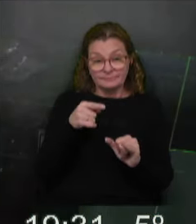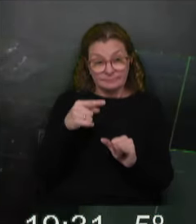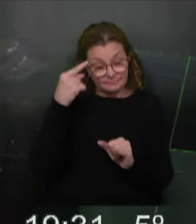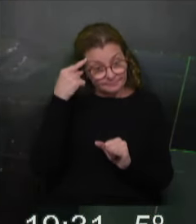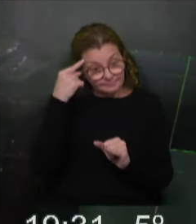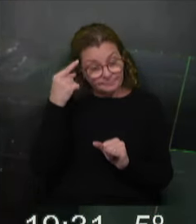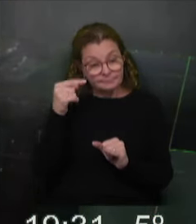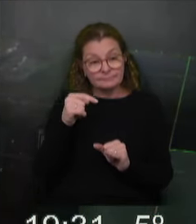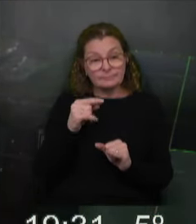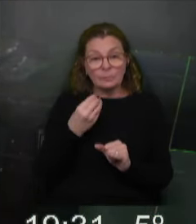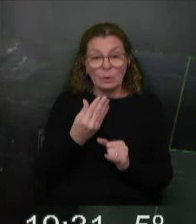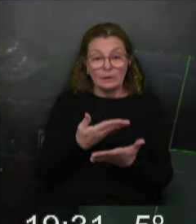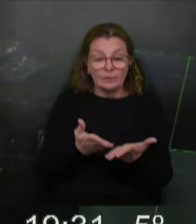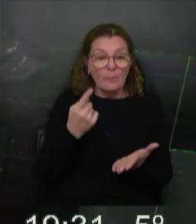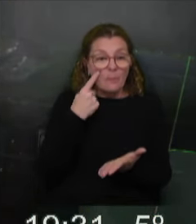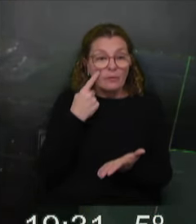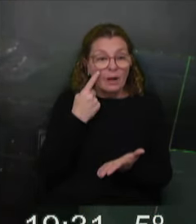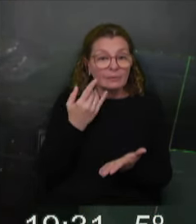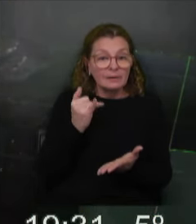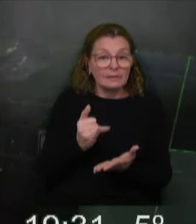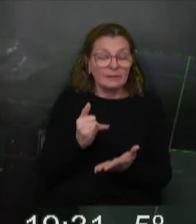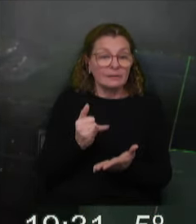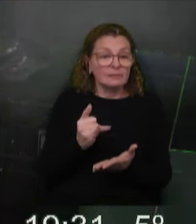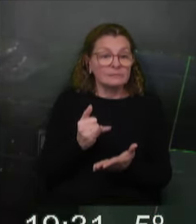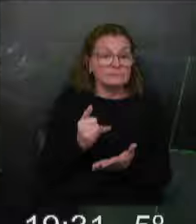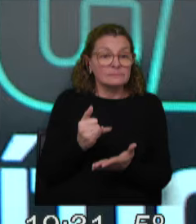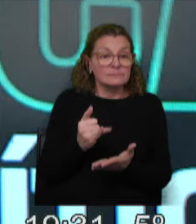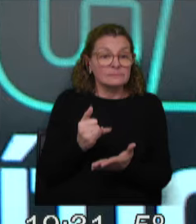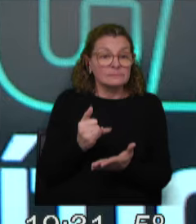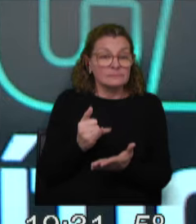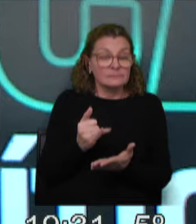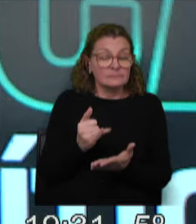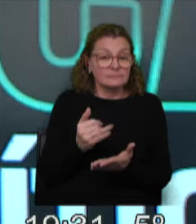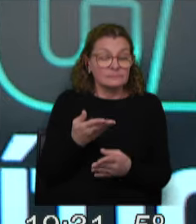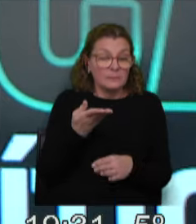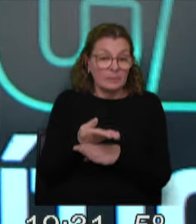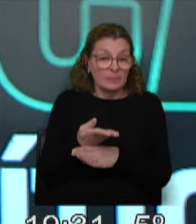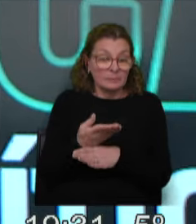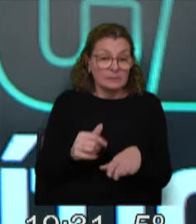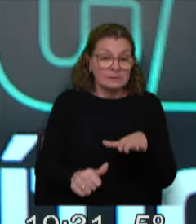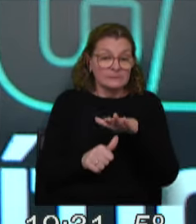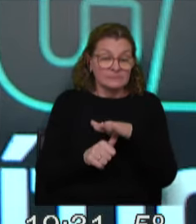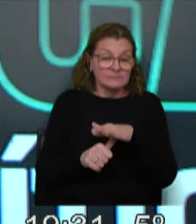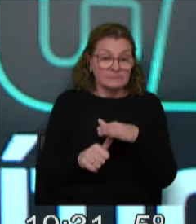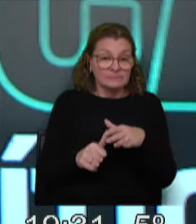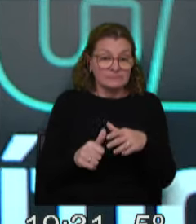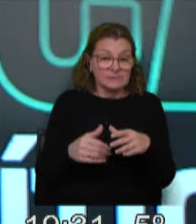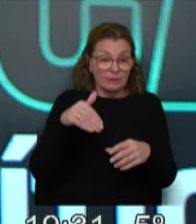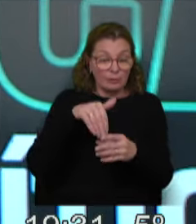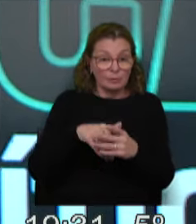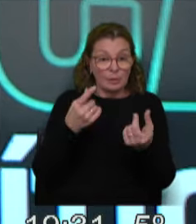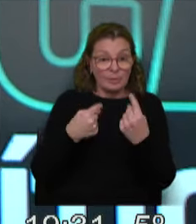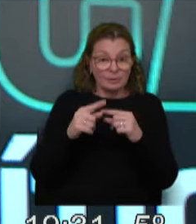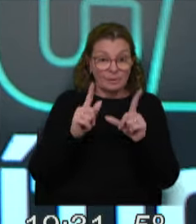aspectos bueno Cuáles son las probabilidades efectivas de ser proclamado como líder en función de sus votos pero